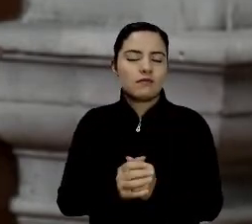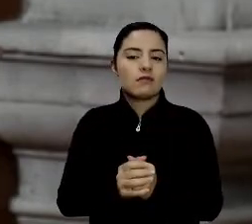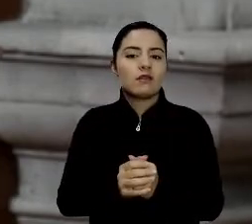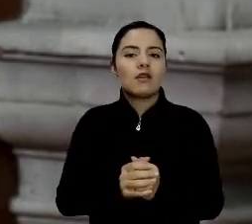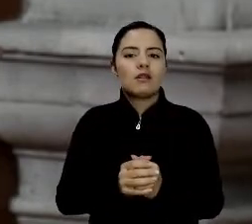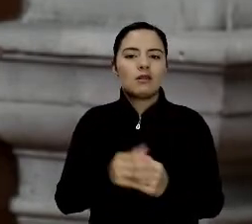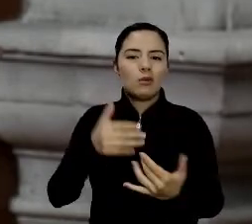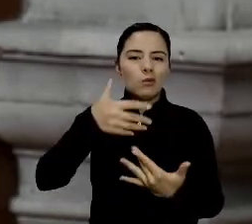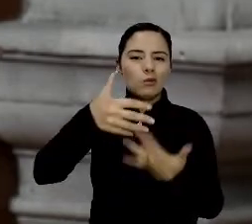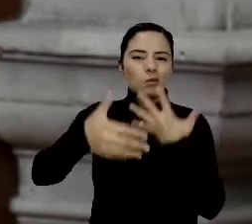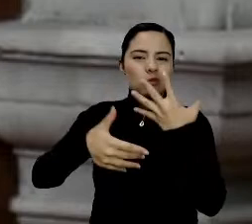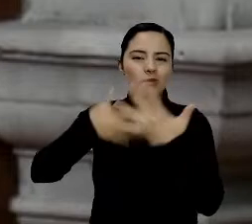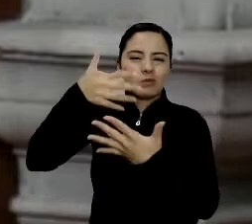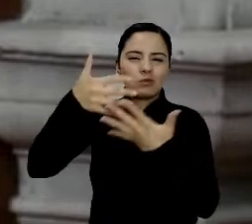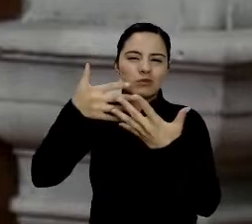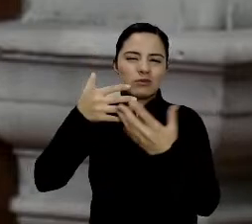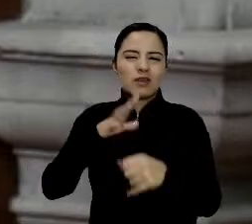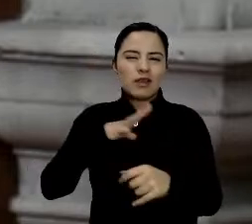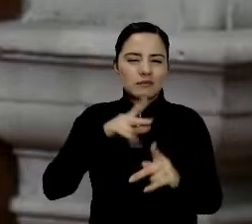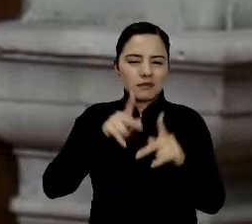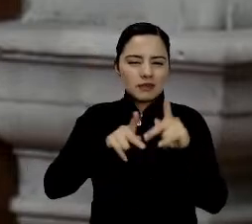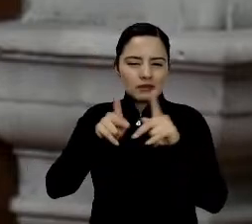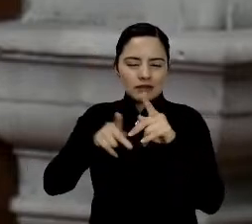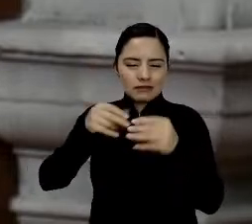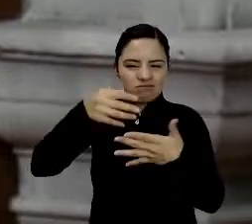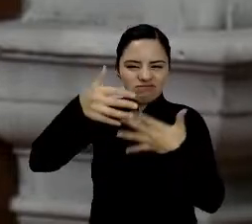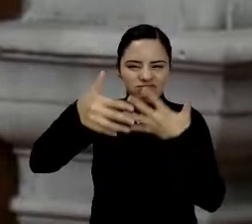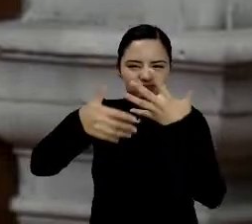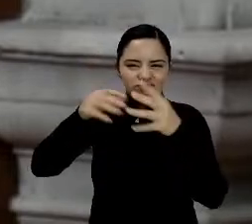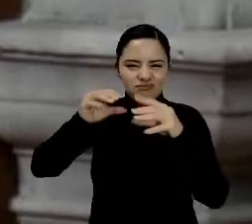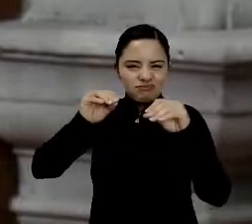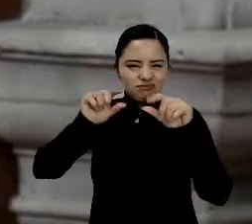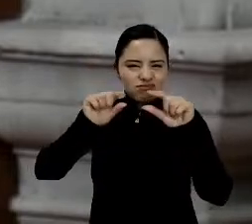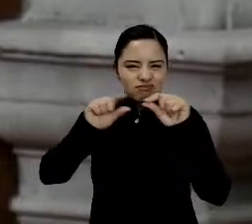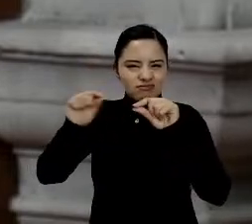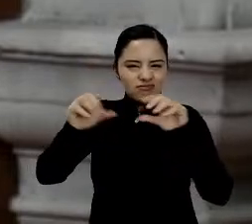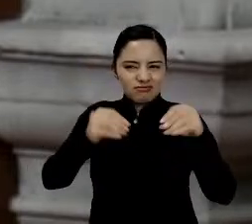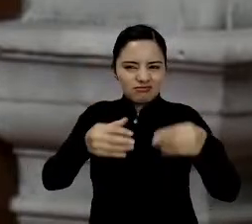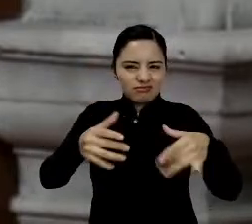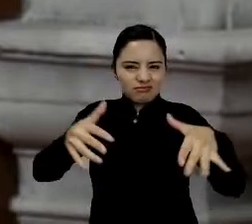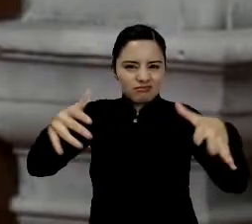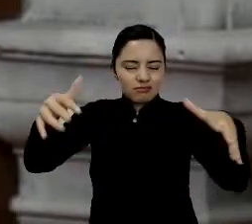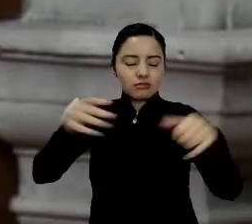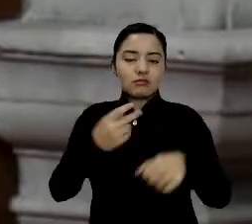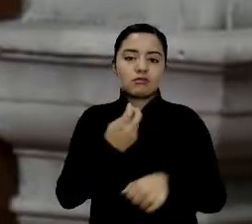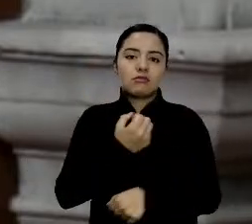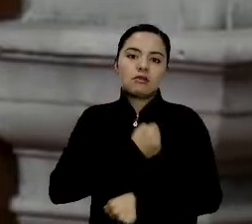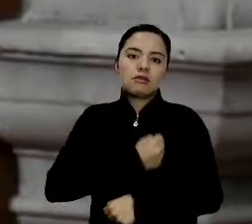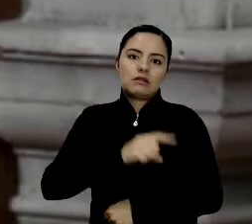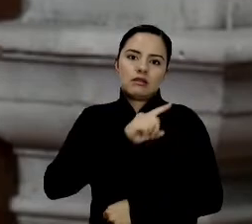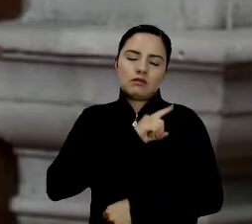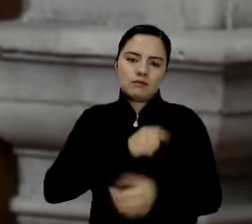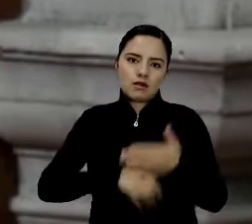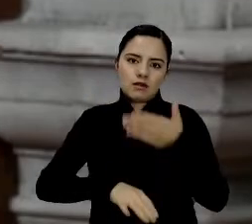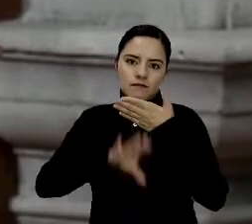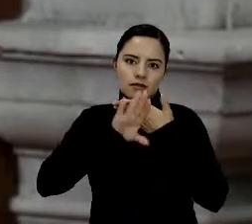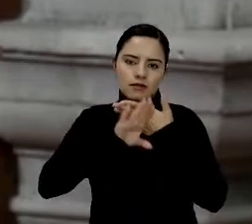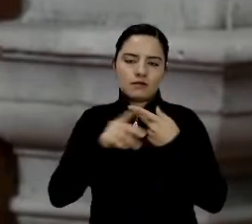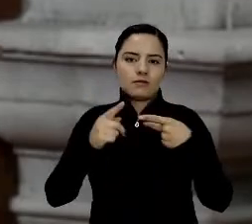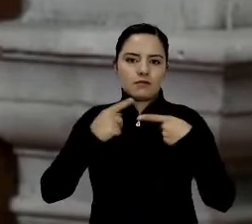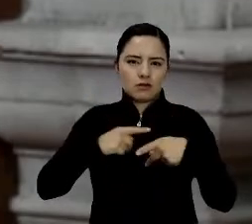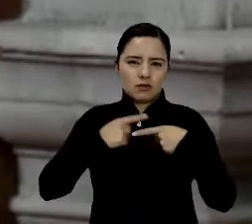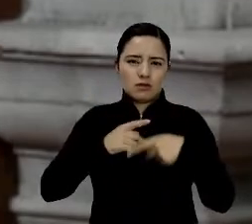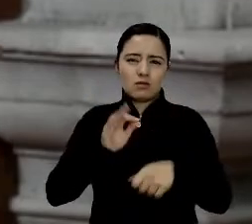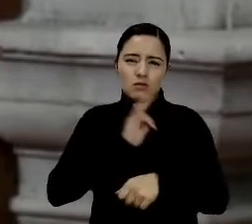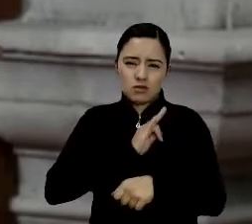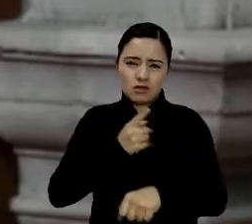incendios forestales tienen consecuencias significativas para la salud, con impactos a menudo entre las personas con enfermedades